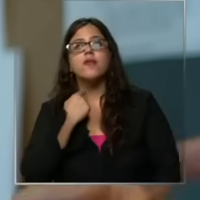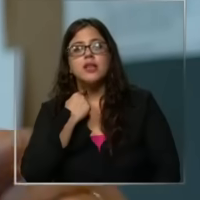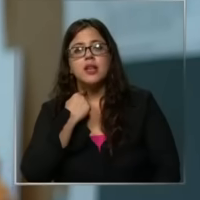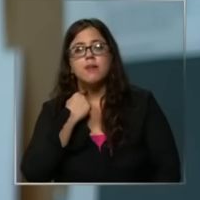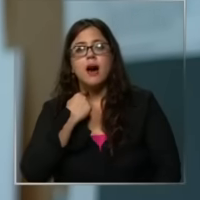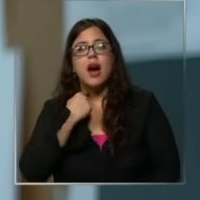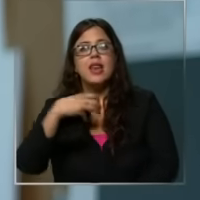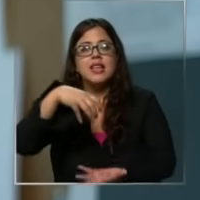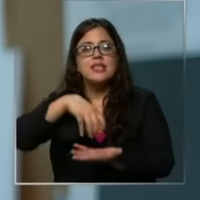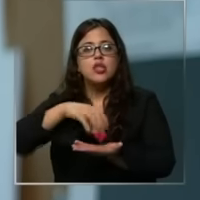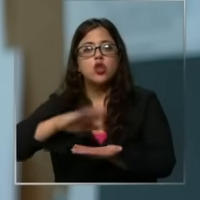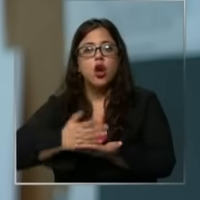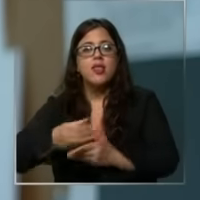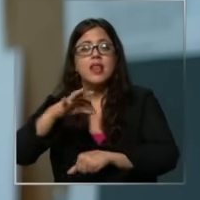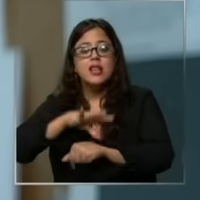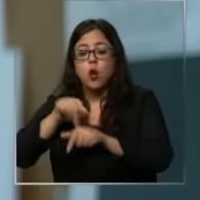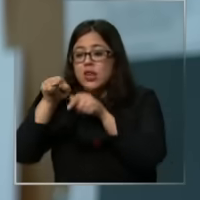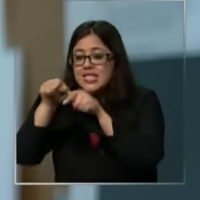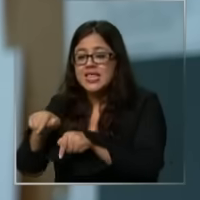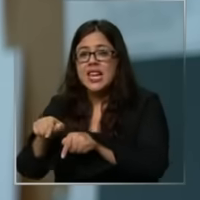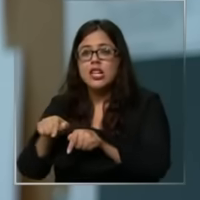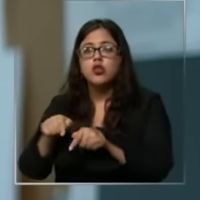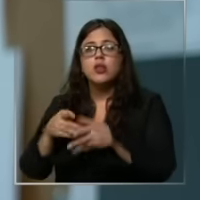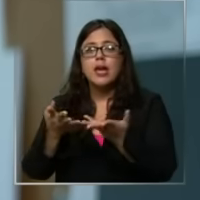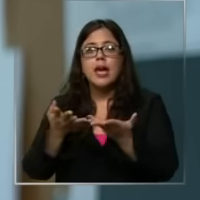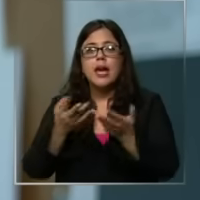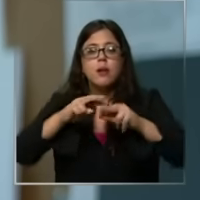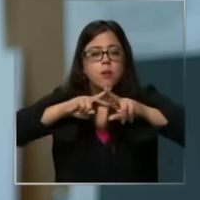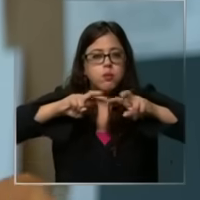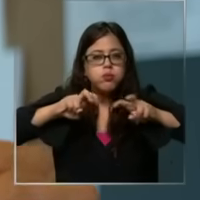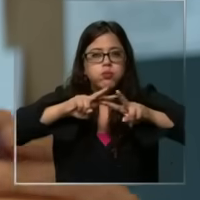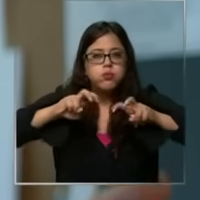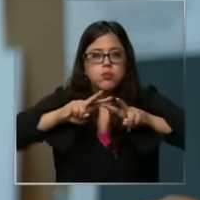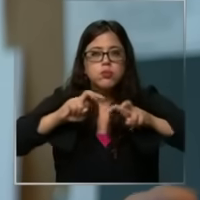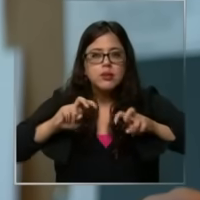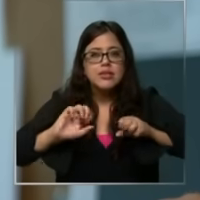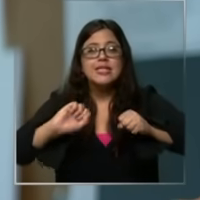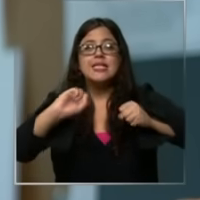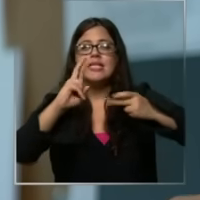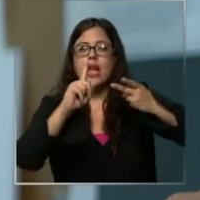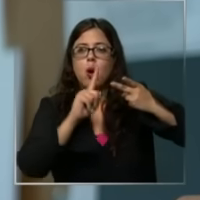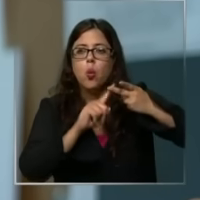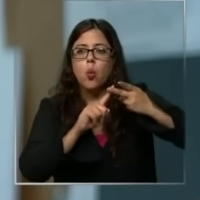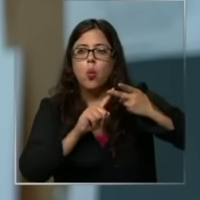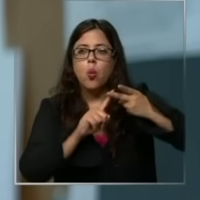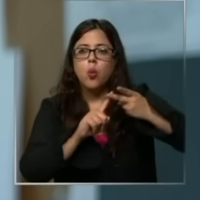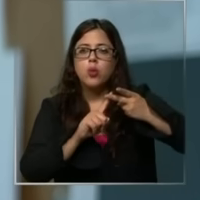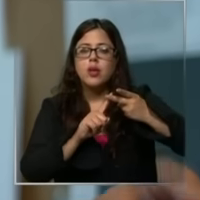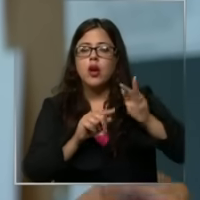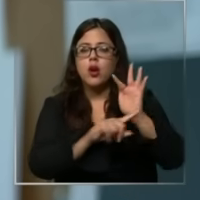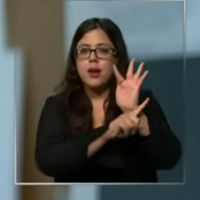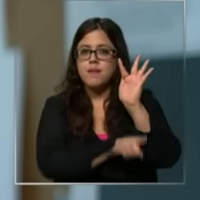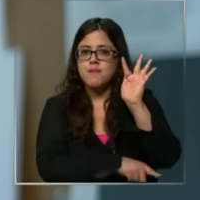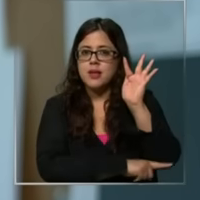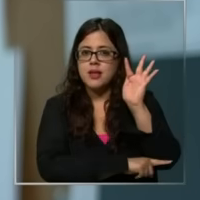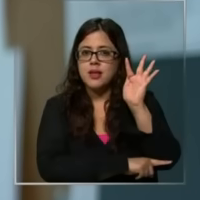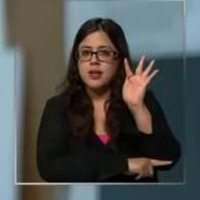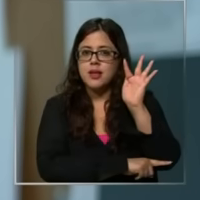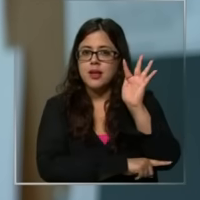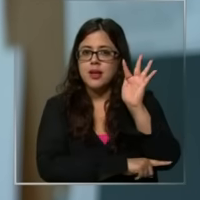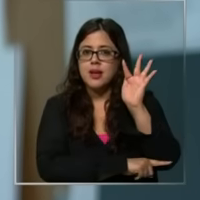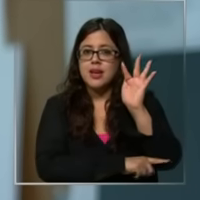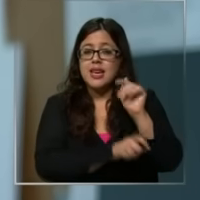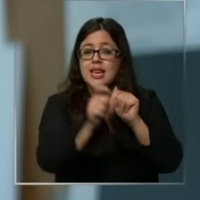Pública. Esa declaración fue en todo caso profundizada a través de una segunda interacción con el Ministerio Público, en donde la